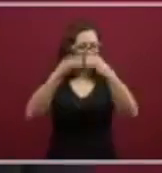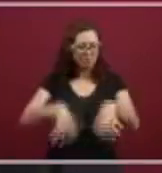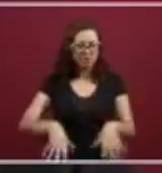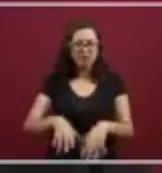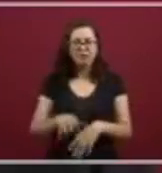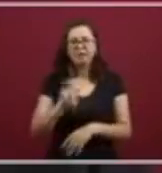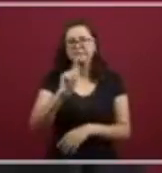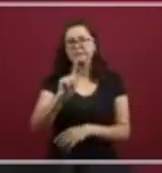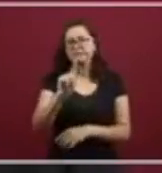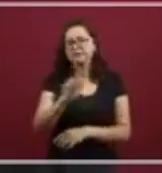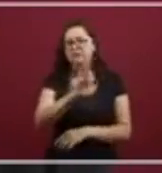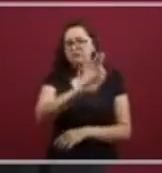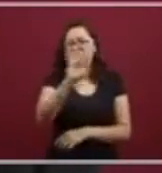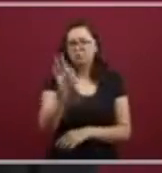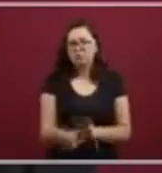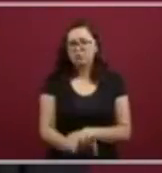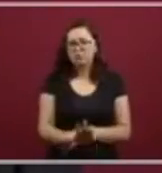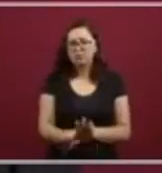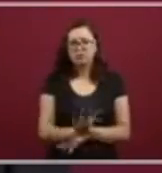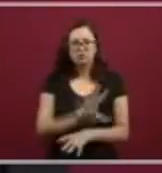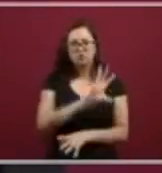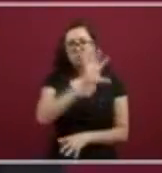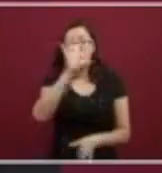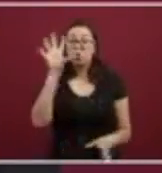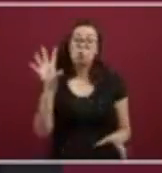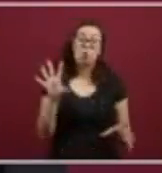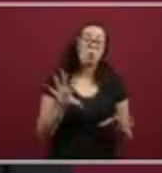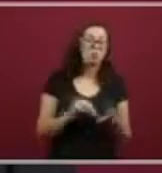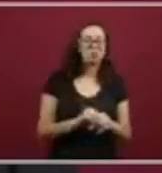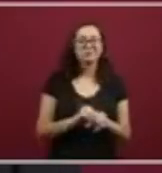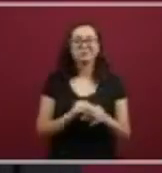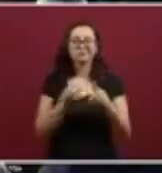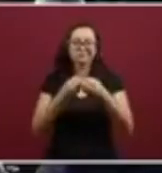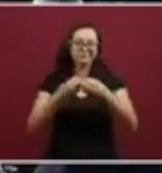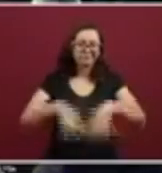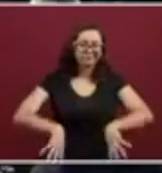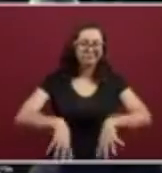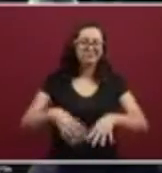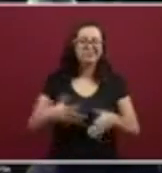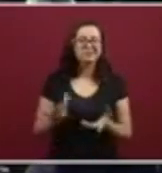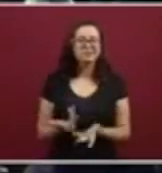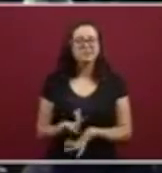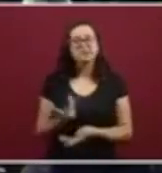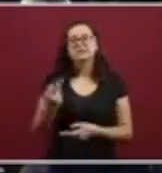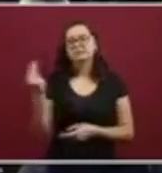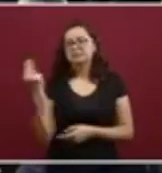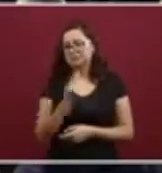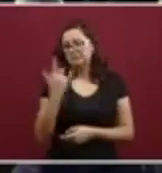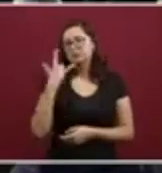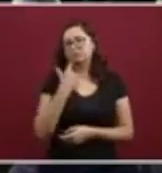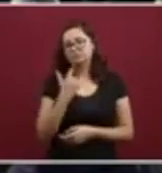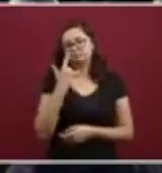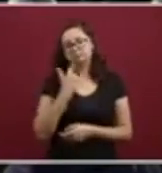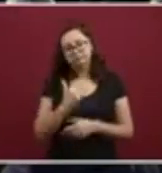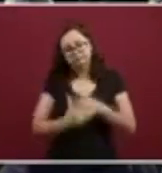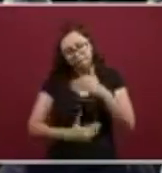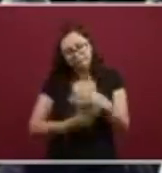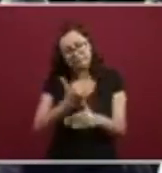más del 70% de su poder adquisitivo. Entonces, tenemos que iniciar un proceso de